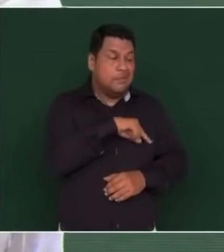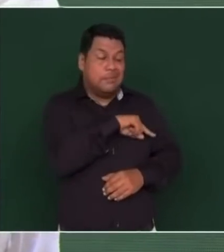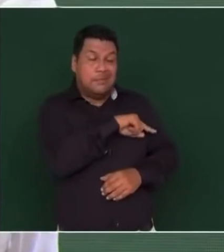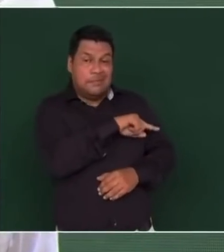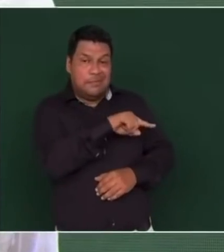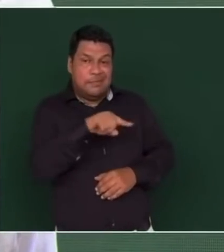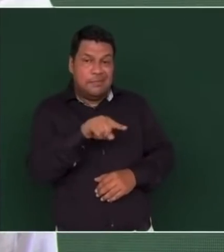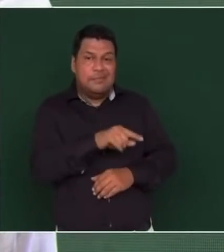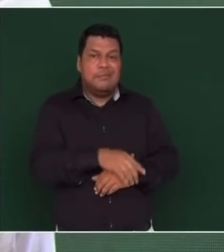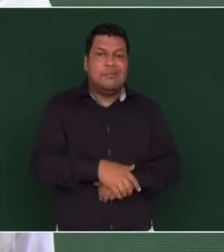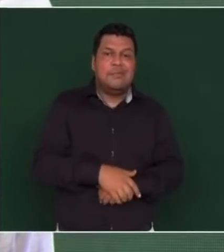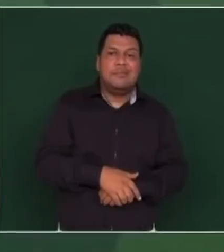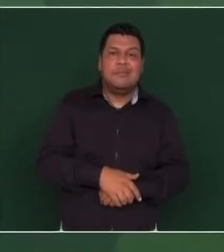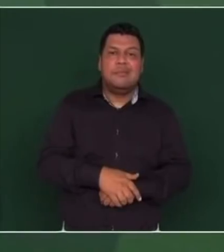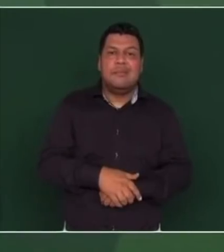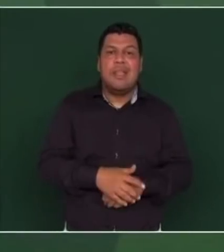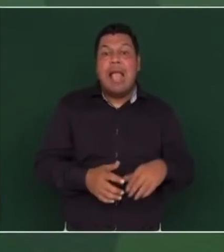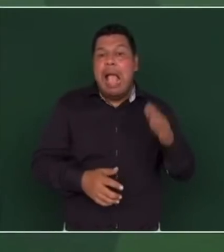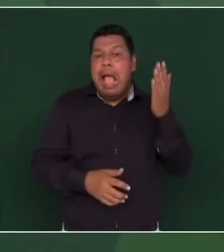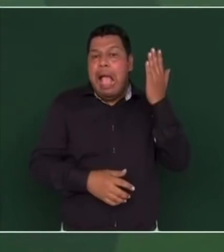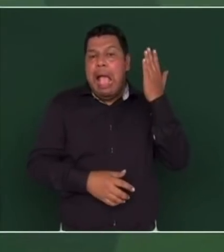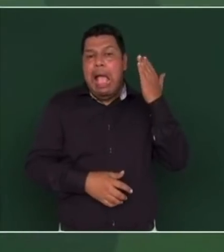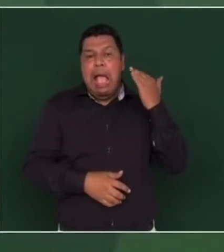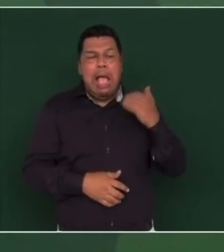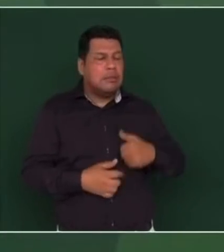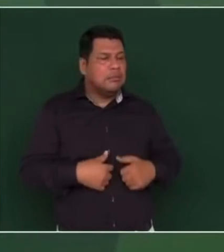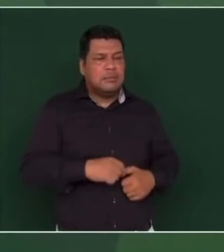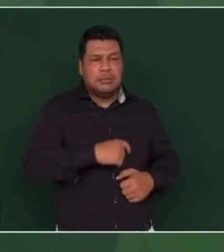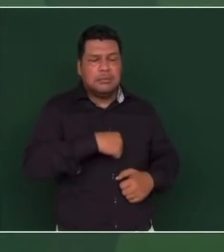era la costumbre,